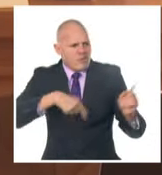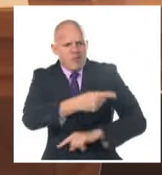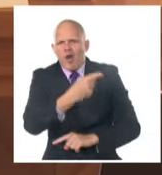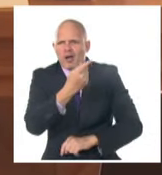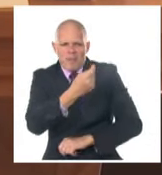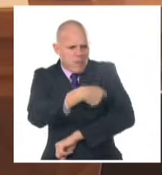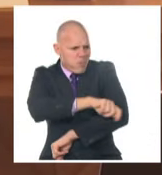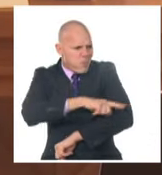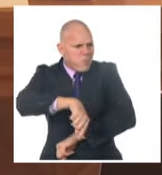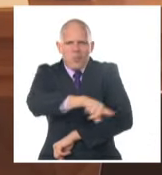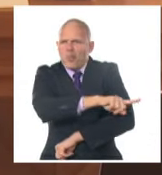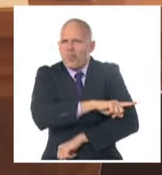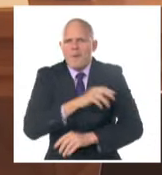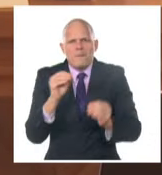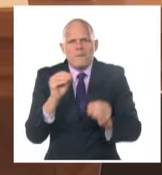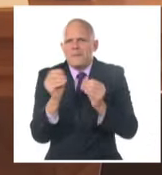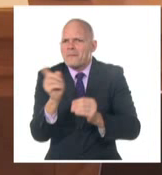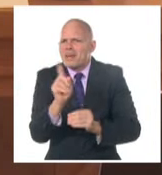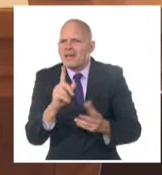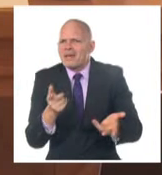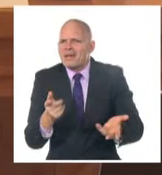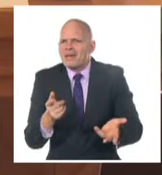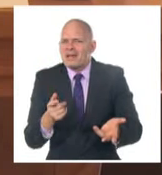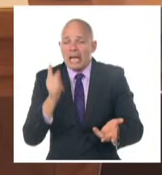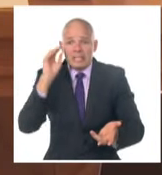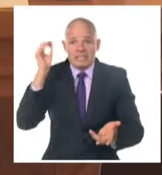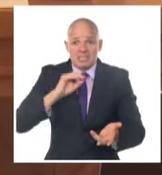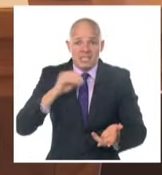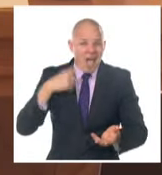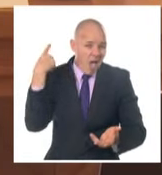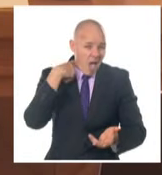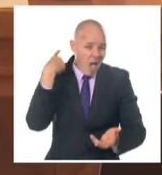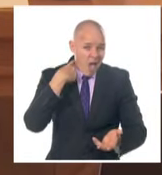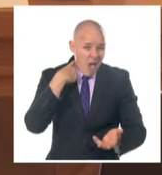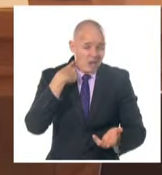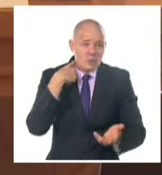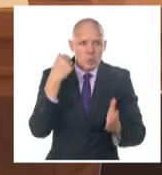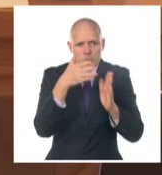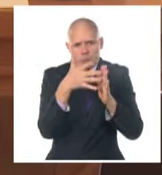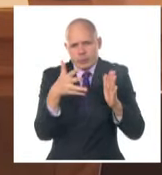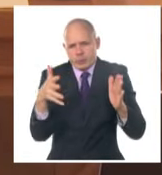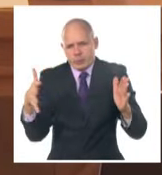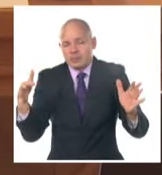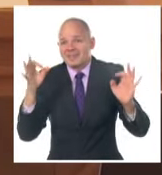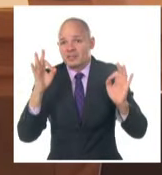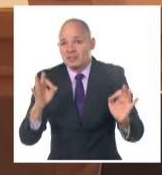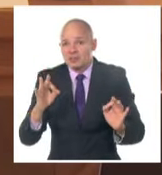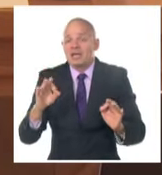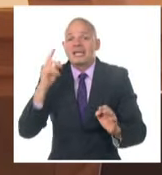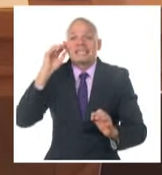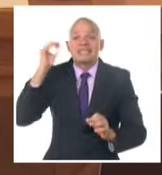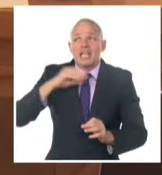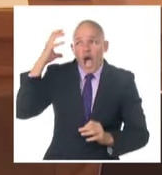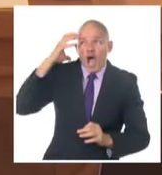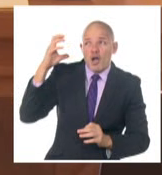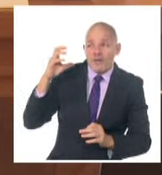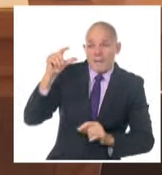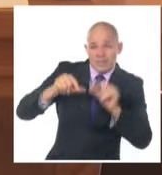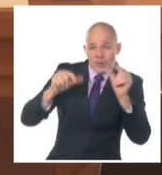desde el territorio de Estados Unidos a lo largo de décadas, incluso en la actualidad.